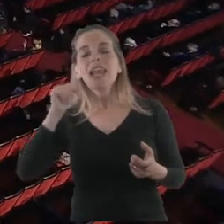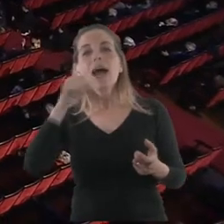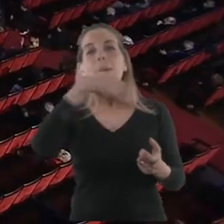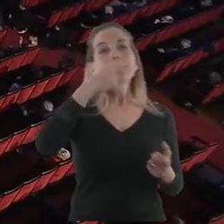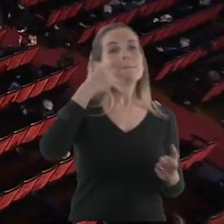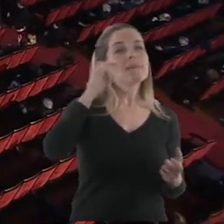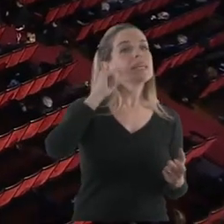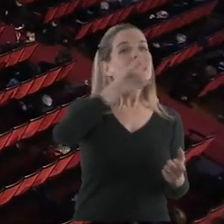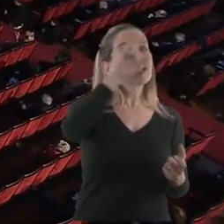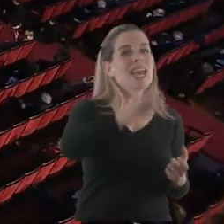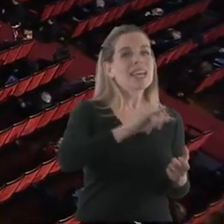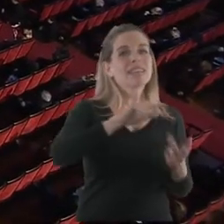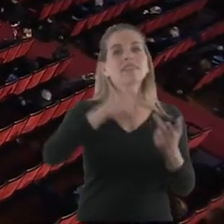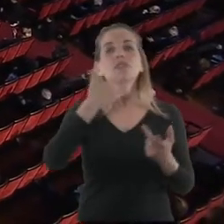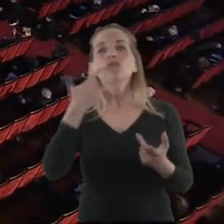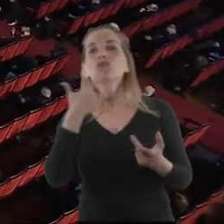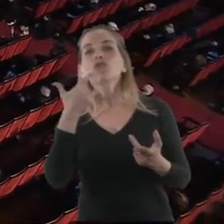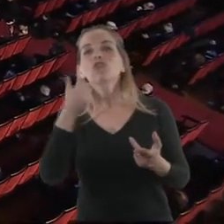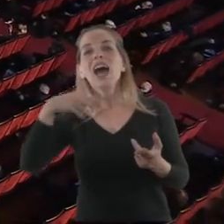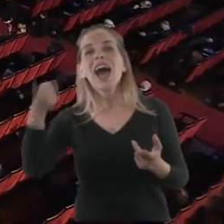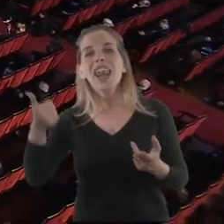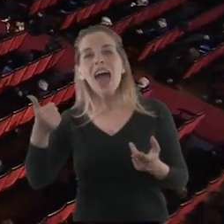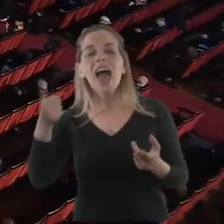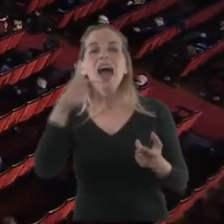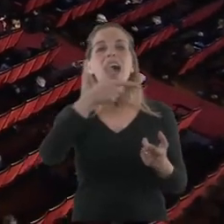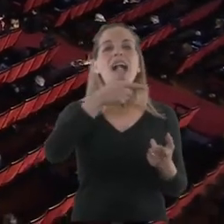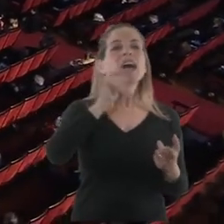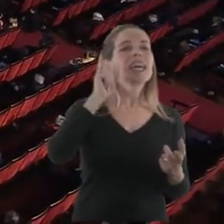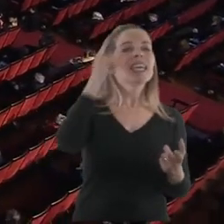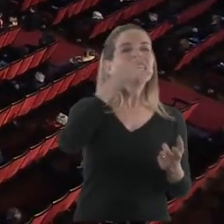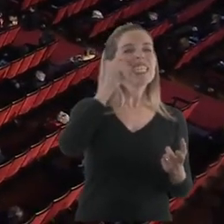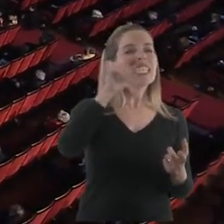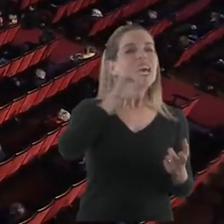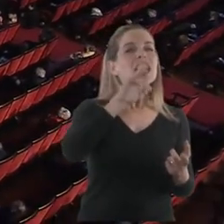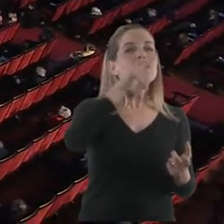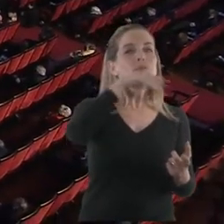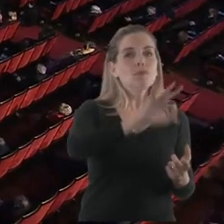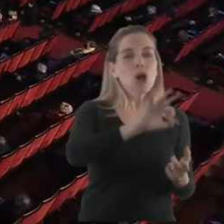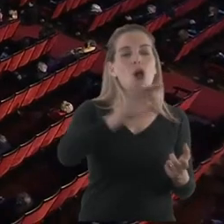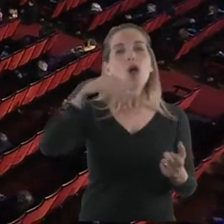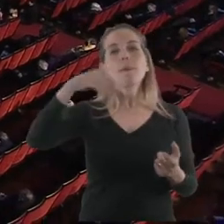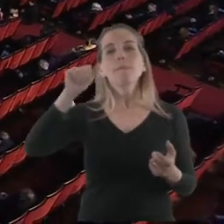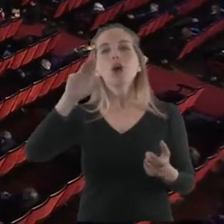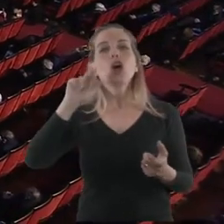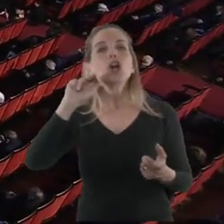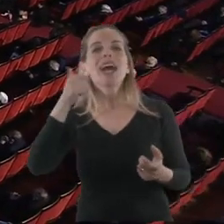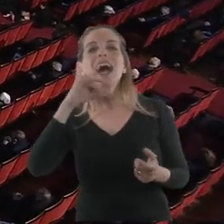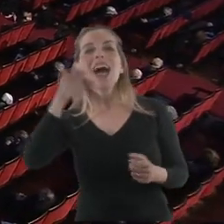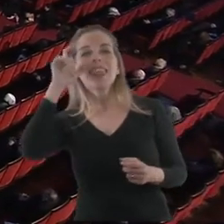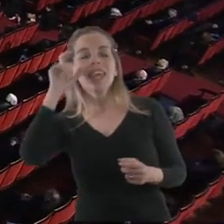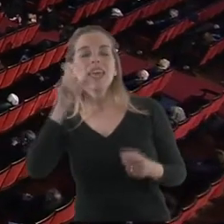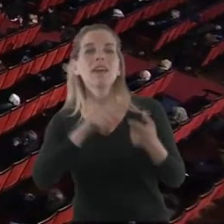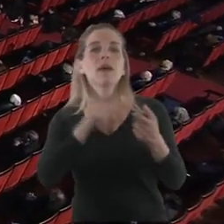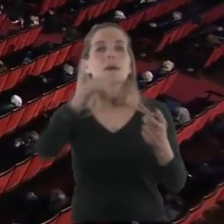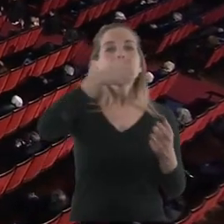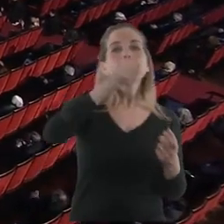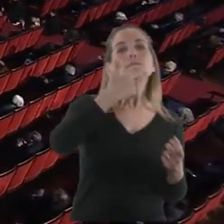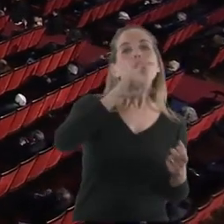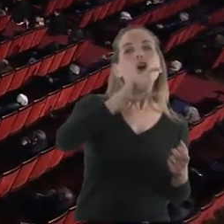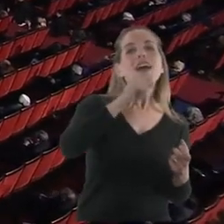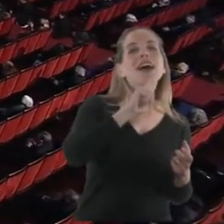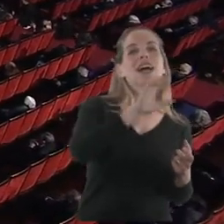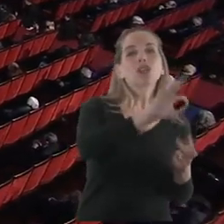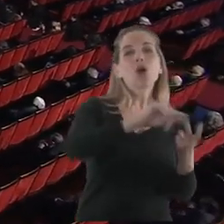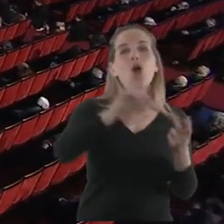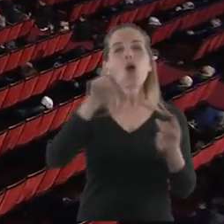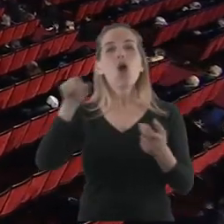Míguez, Susana Mirazú, Guillermo Moncayo, Graciela Murgade, Jorge Moscato, Rosa